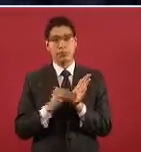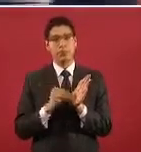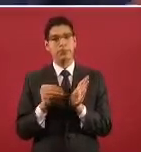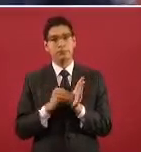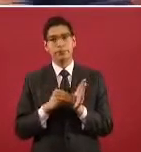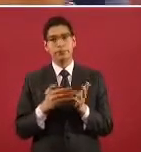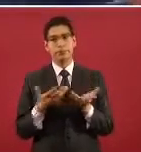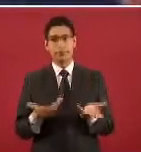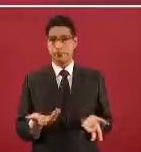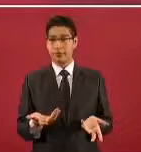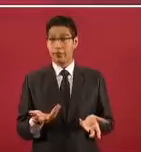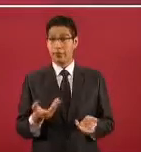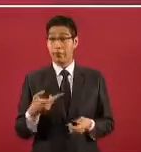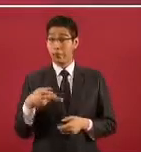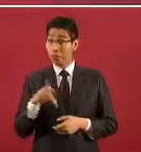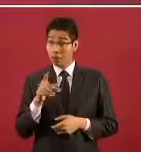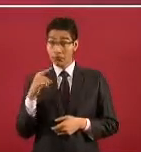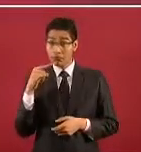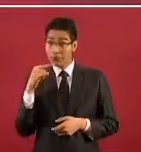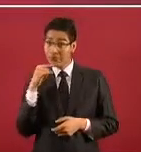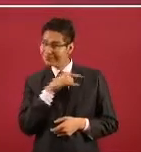Entonces, nada de hipocresía.